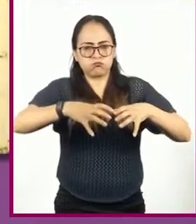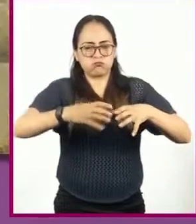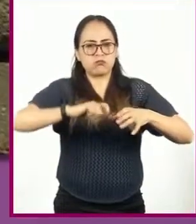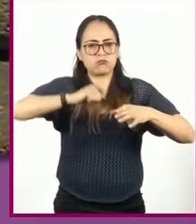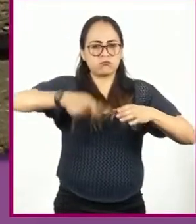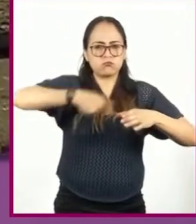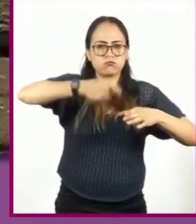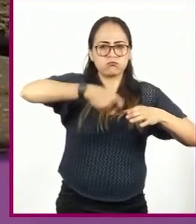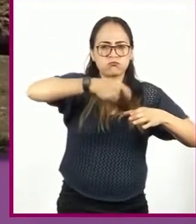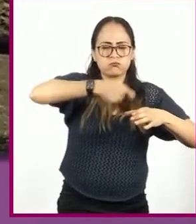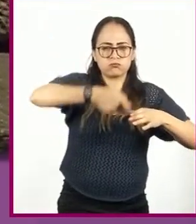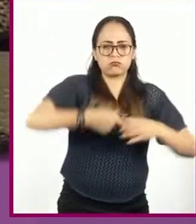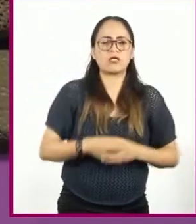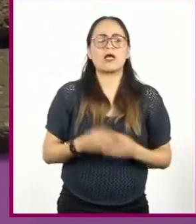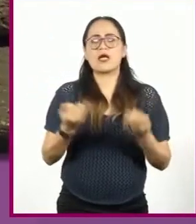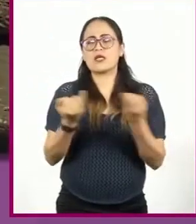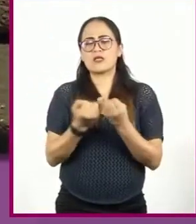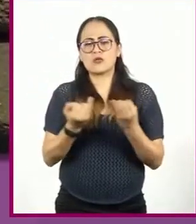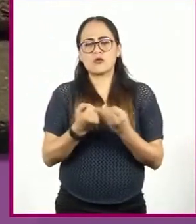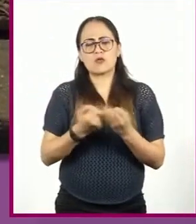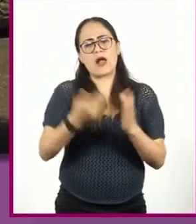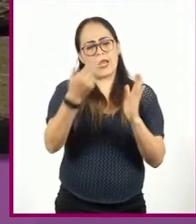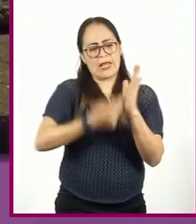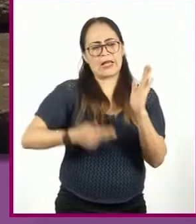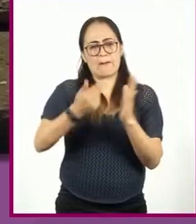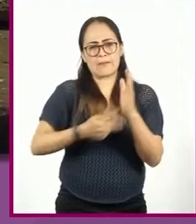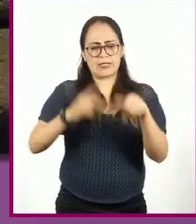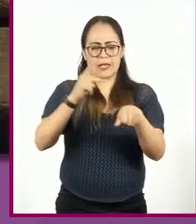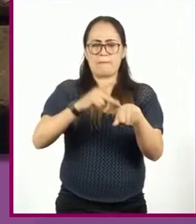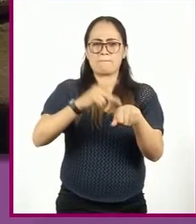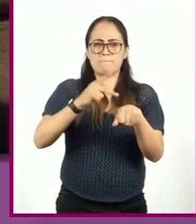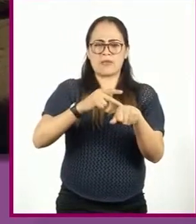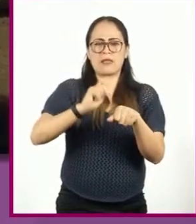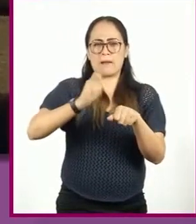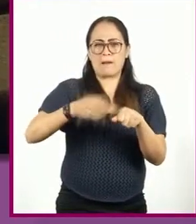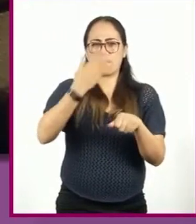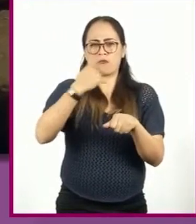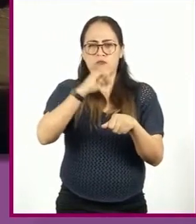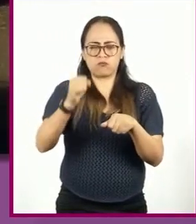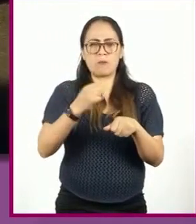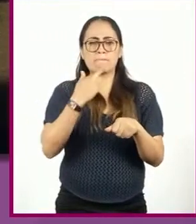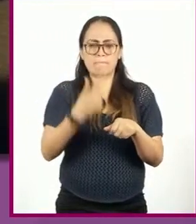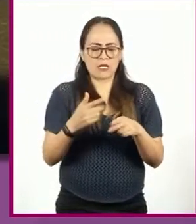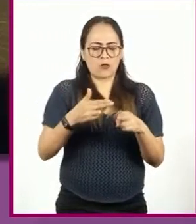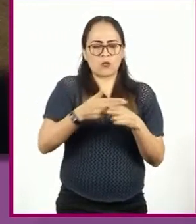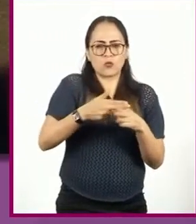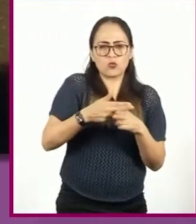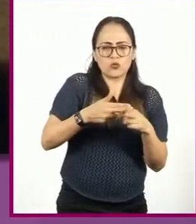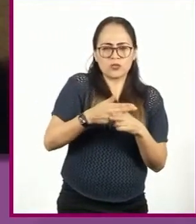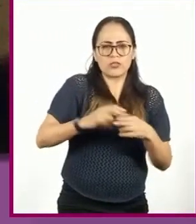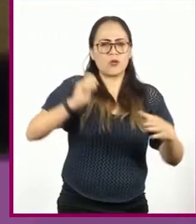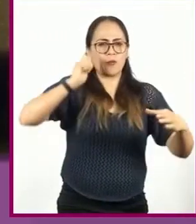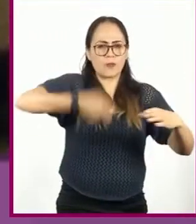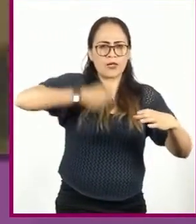cestería. También perfeccionaron herramientas de piedra como cuchillos, martillos y